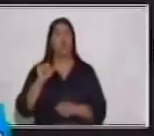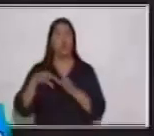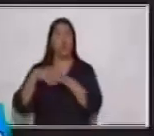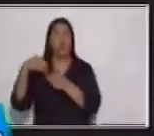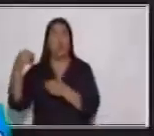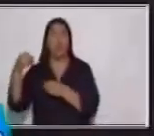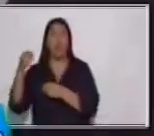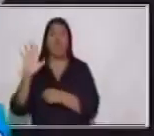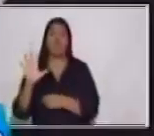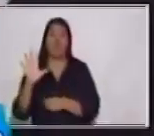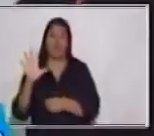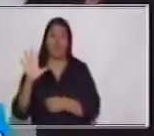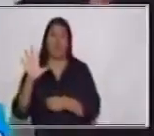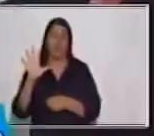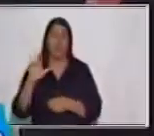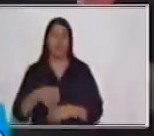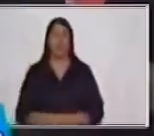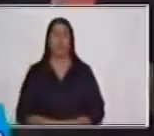igual a 5.